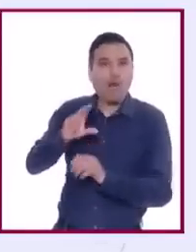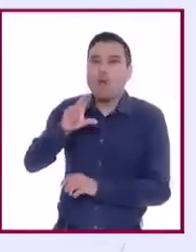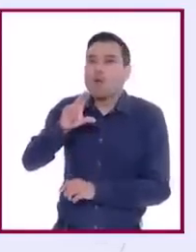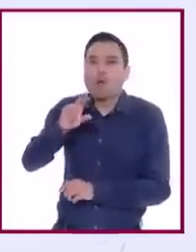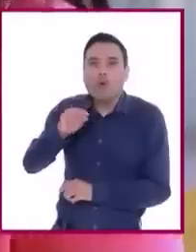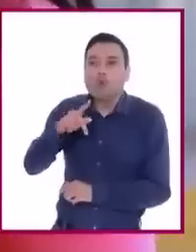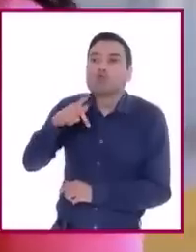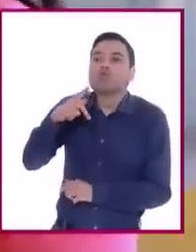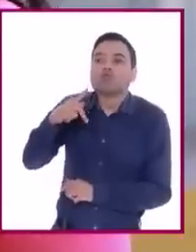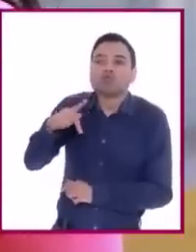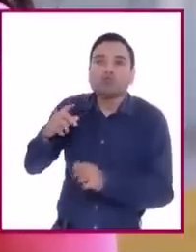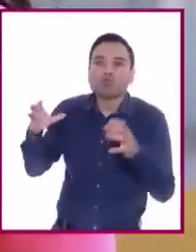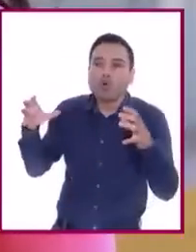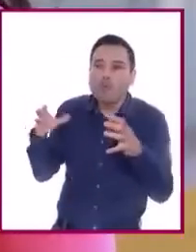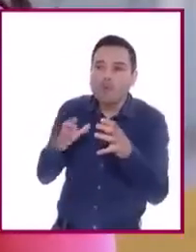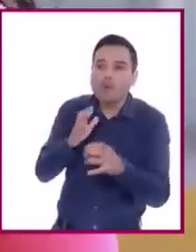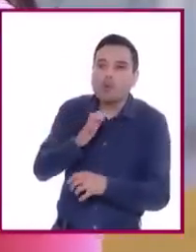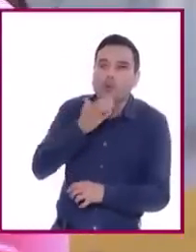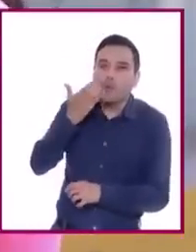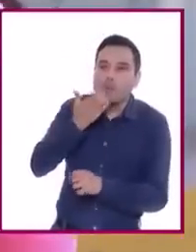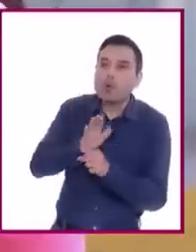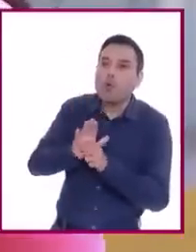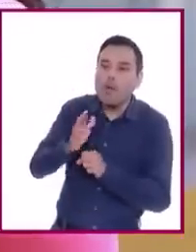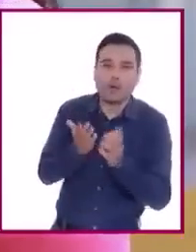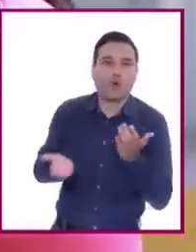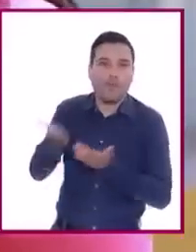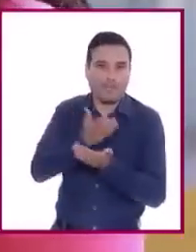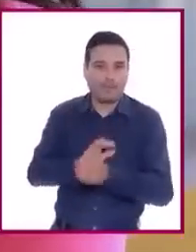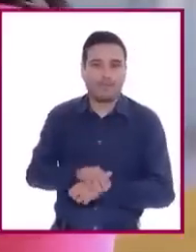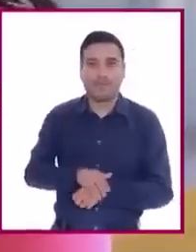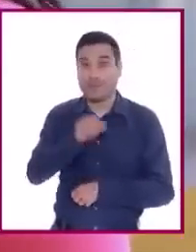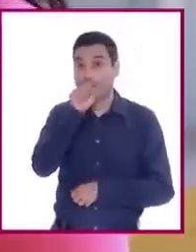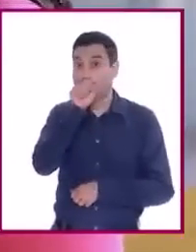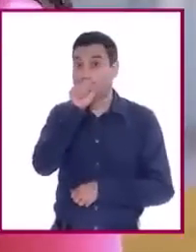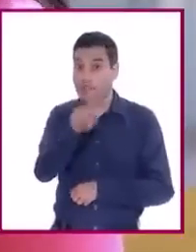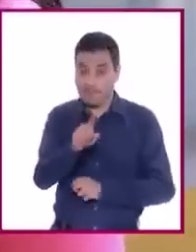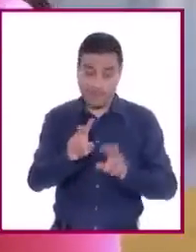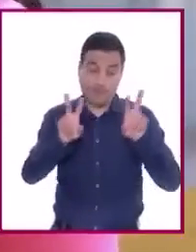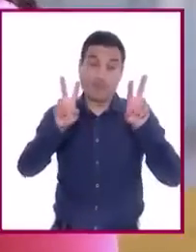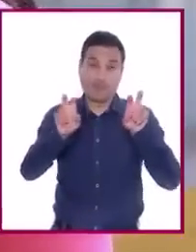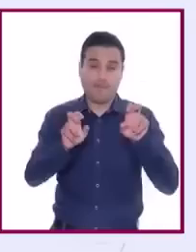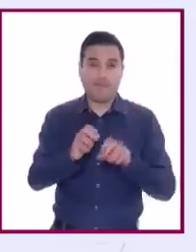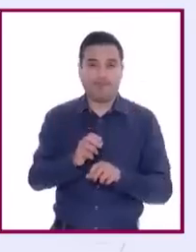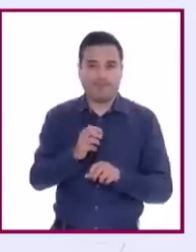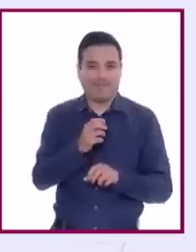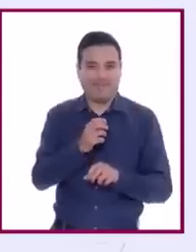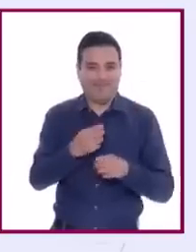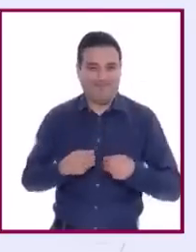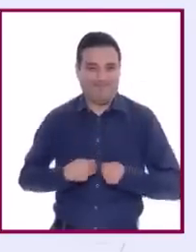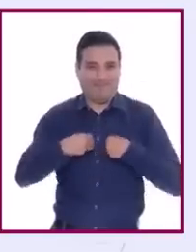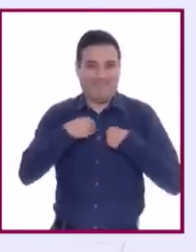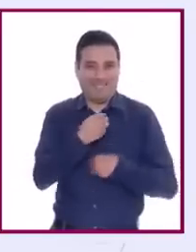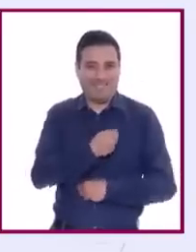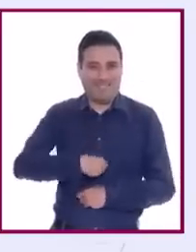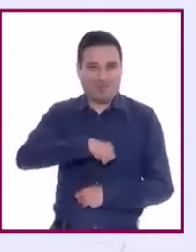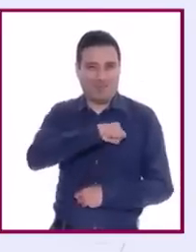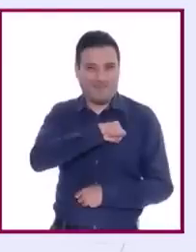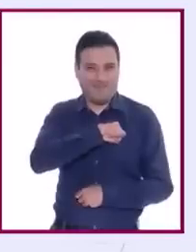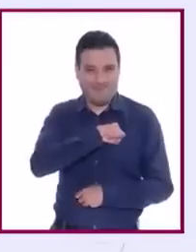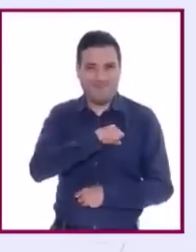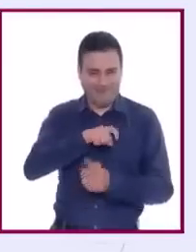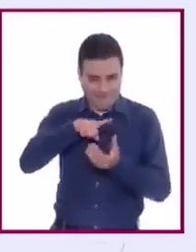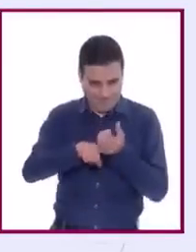y por otra parte vida saludable nosotros estamos promoviendo en este proyecto que sensibilicemos